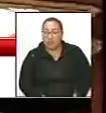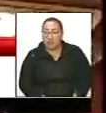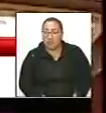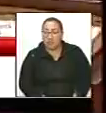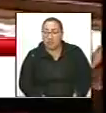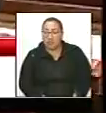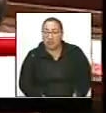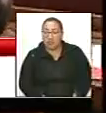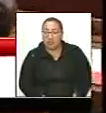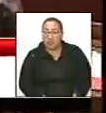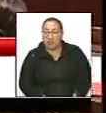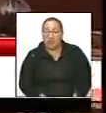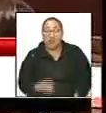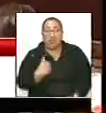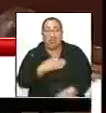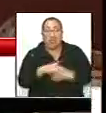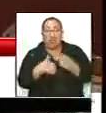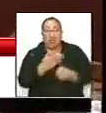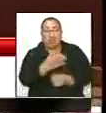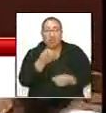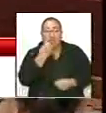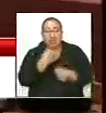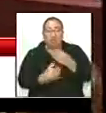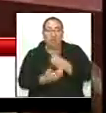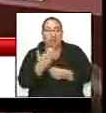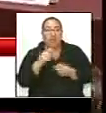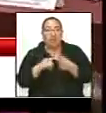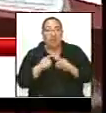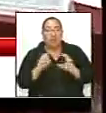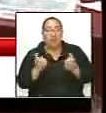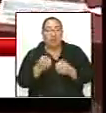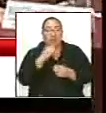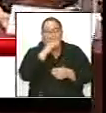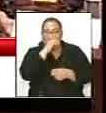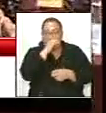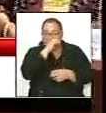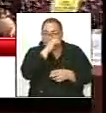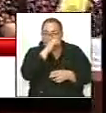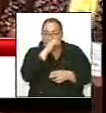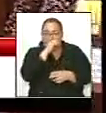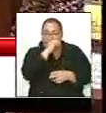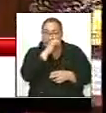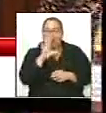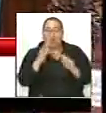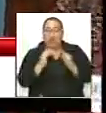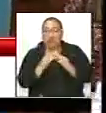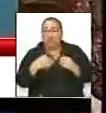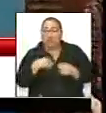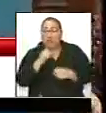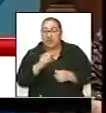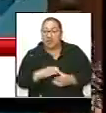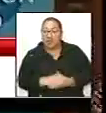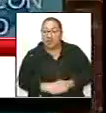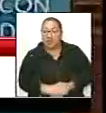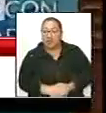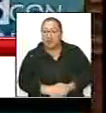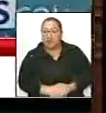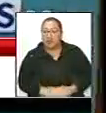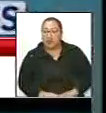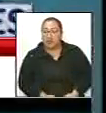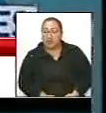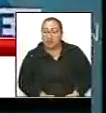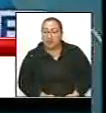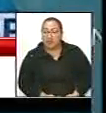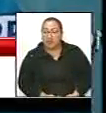Tengan ustedes muy buenos días. Desde el Congreso de la República, su casa, les decimos que